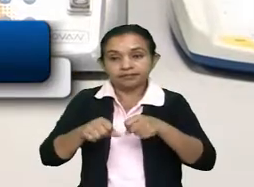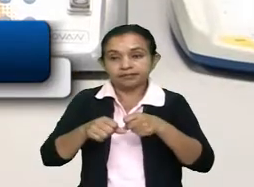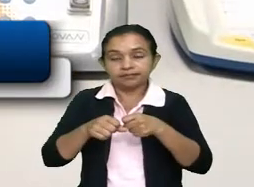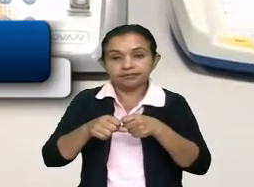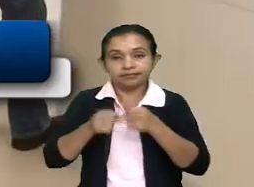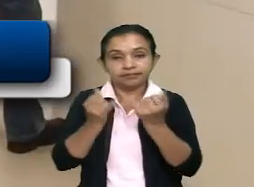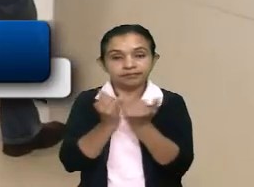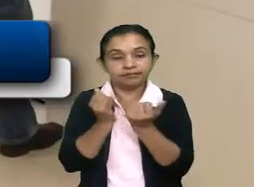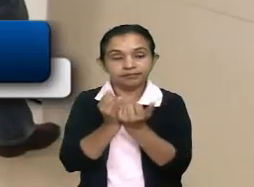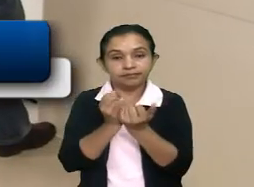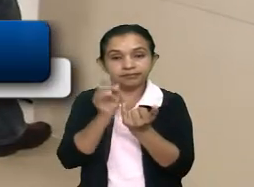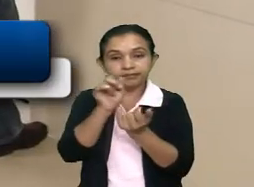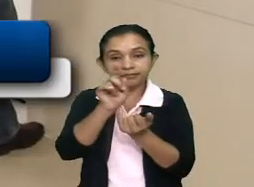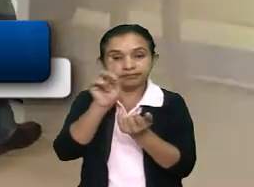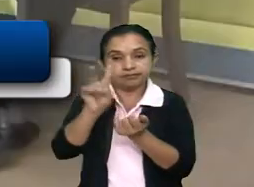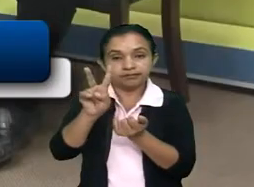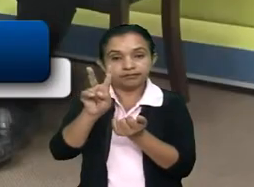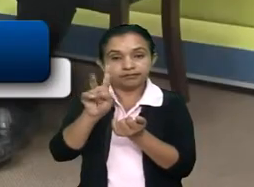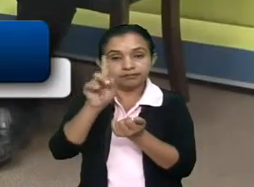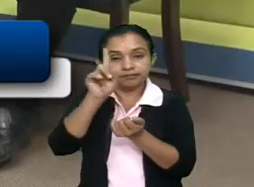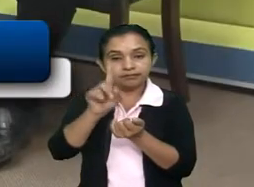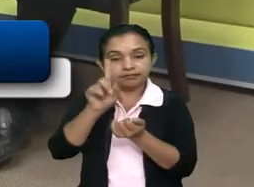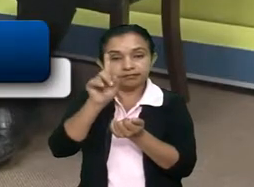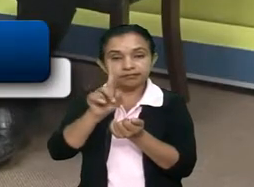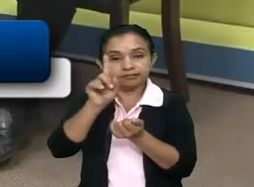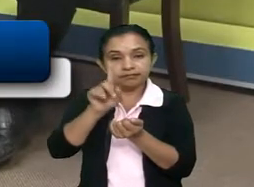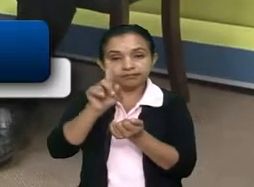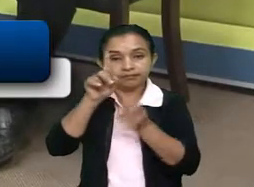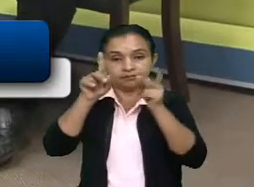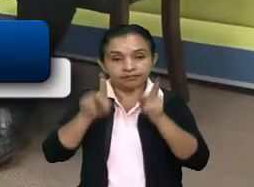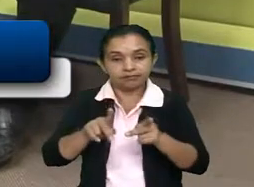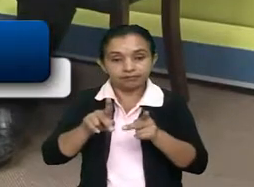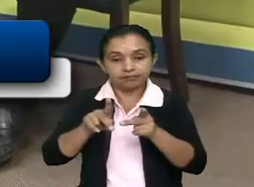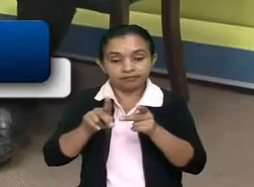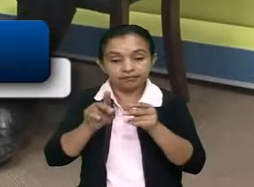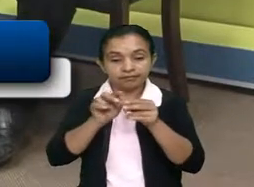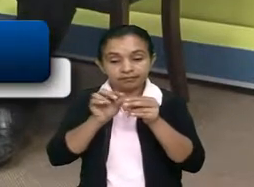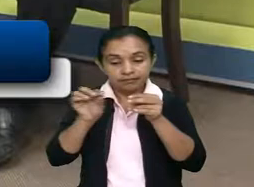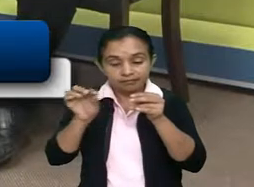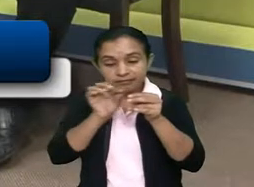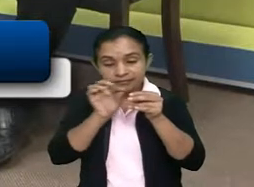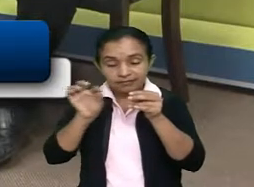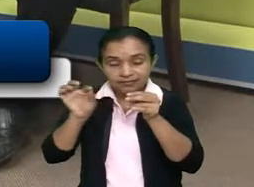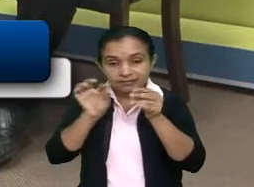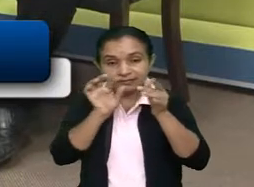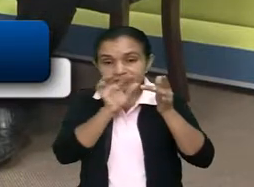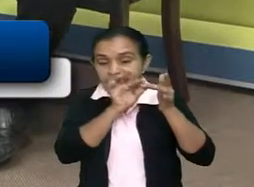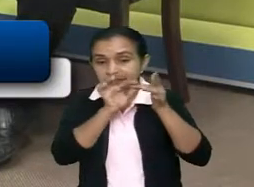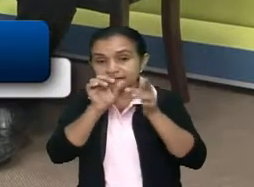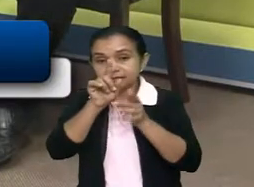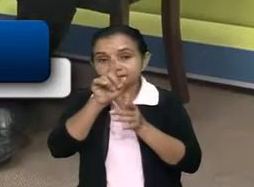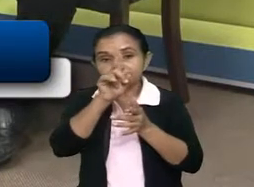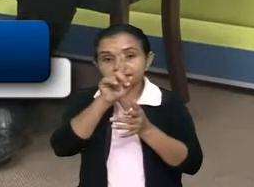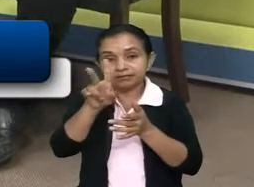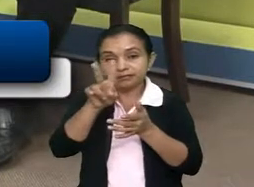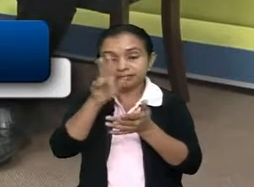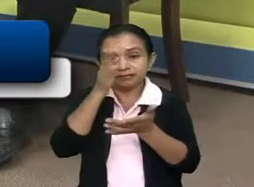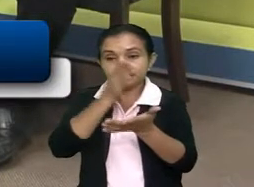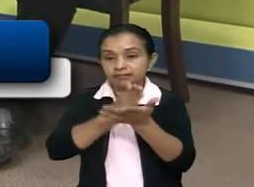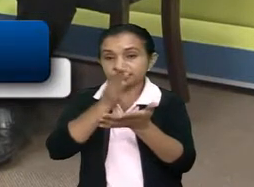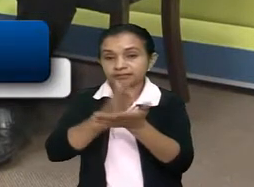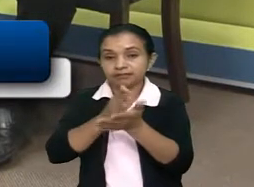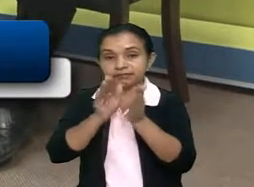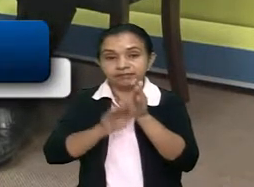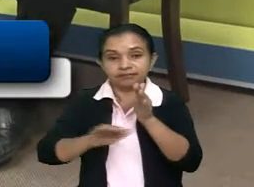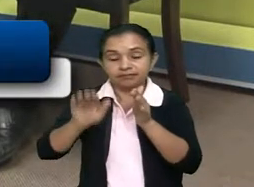equivalente a 12 unidades de plaquetas en una sola sesión de una persona ya sea es 12 veces más y es muy eficiente